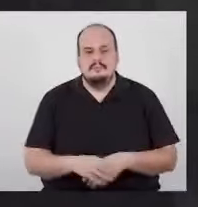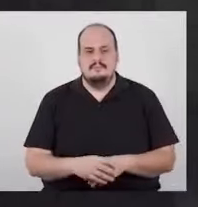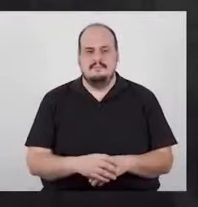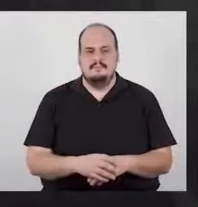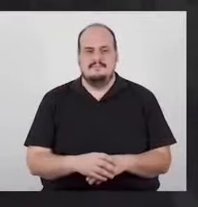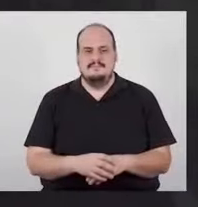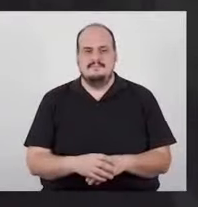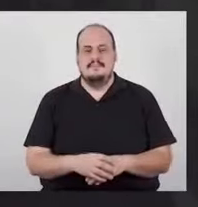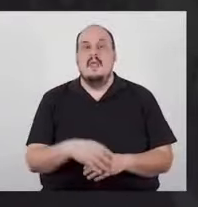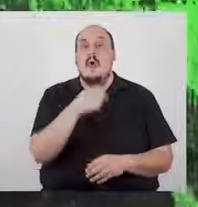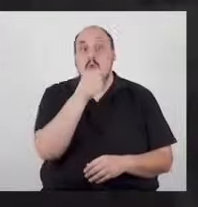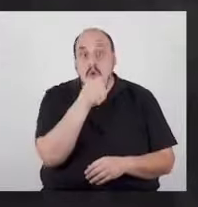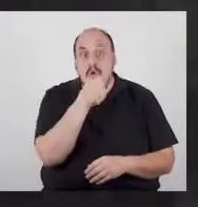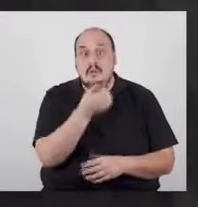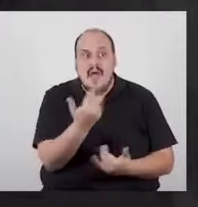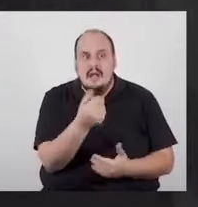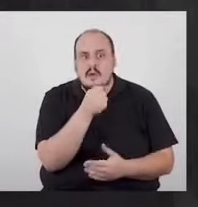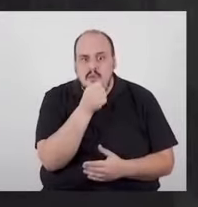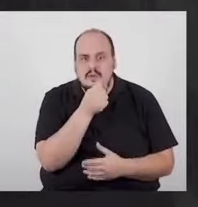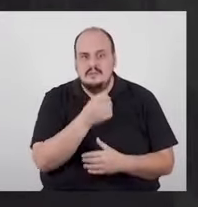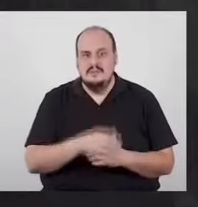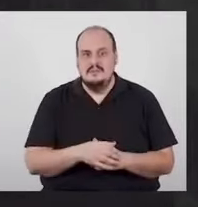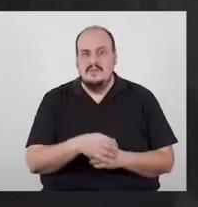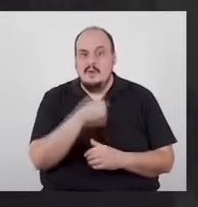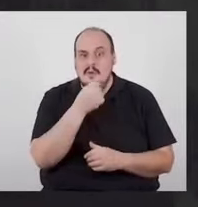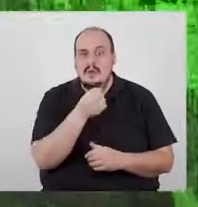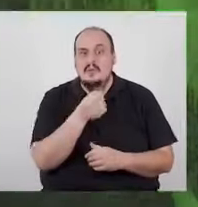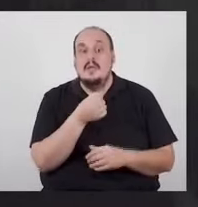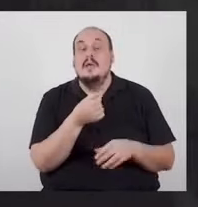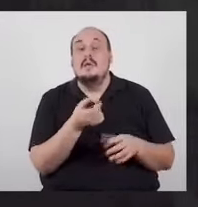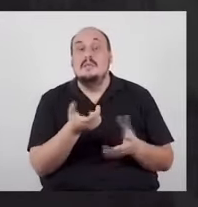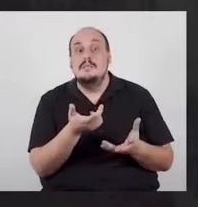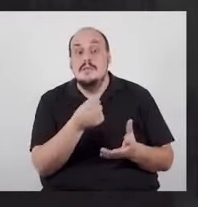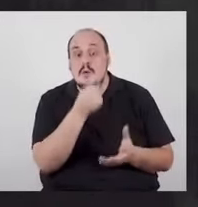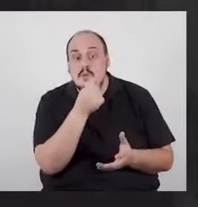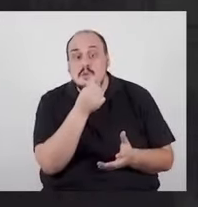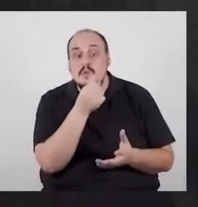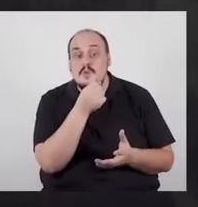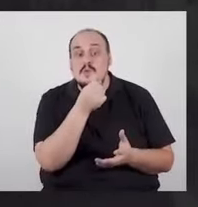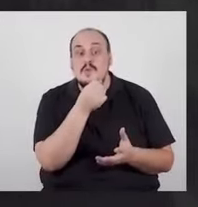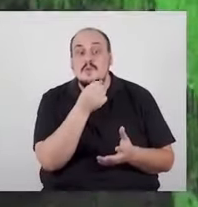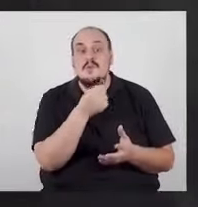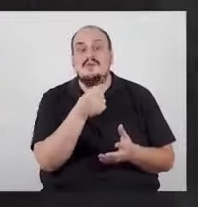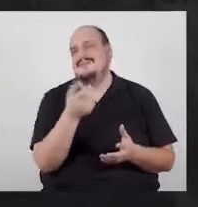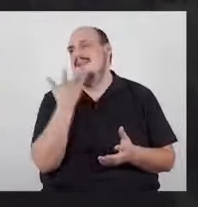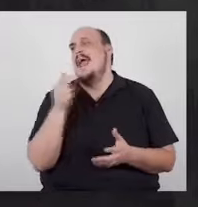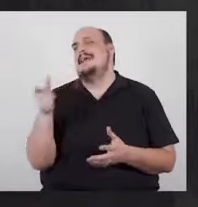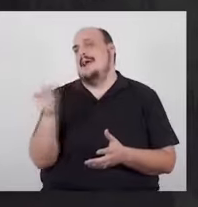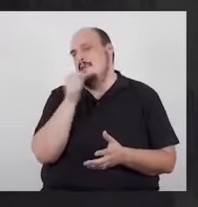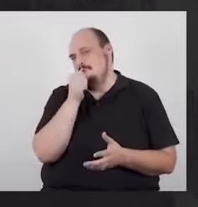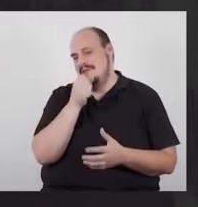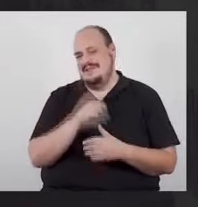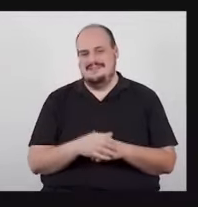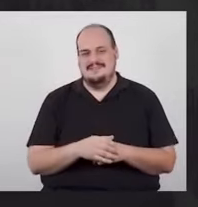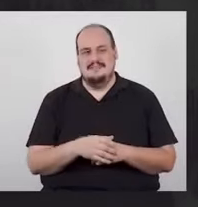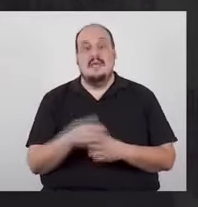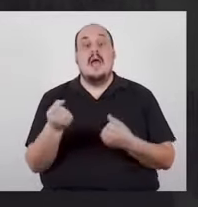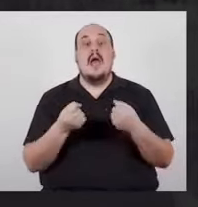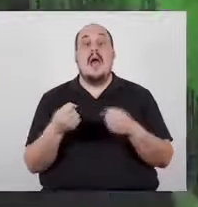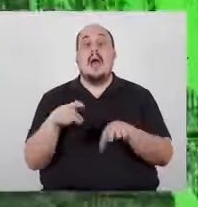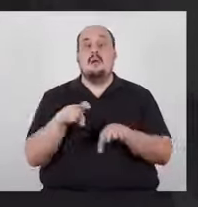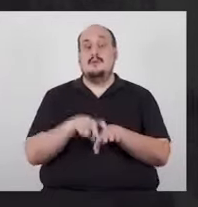Son palabras, mía. Ay, te gustó. Le encantó. Está en este auto,